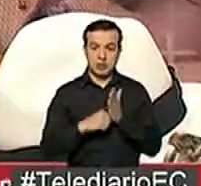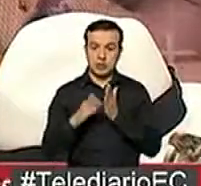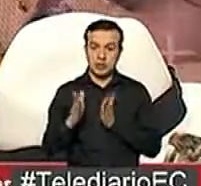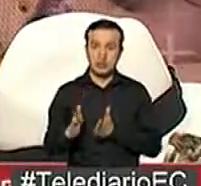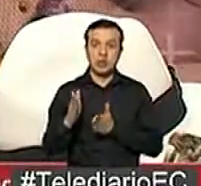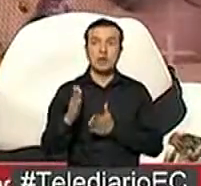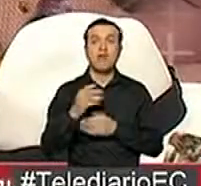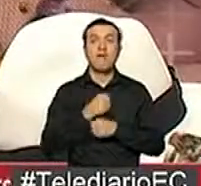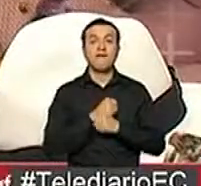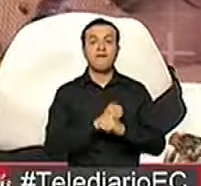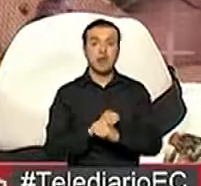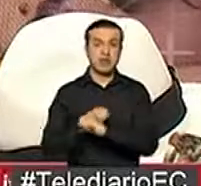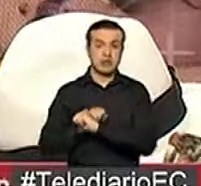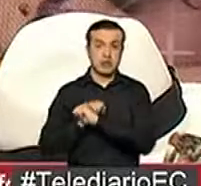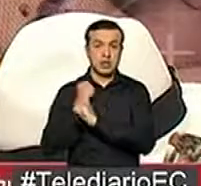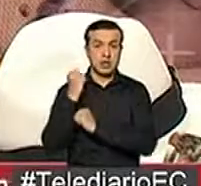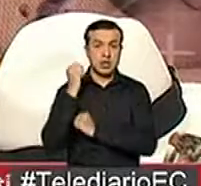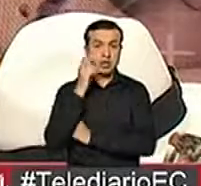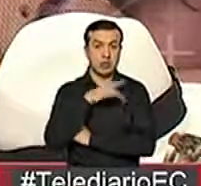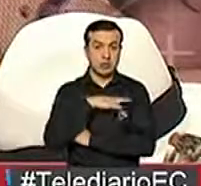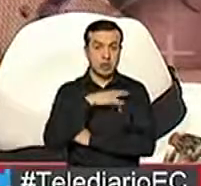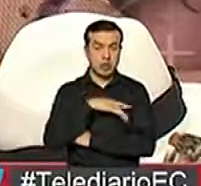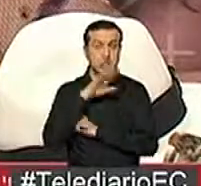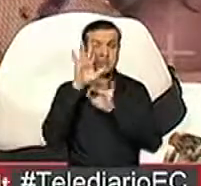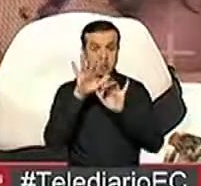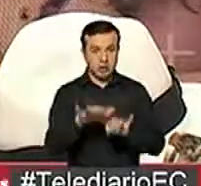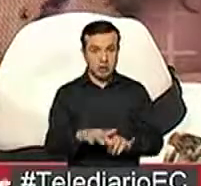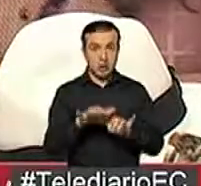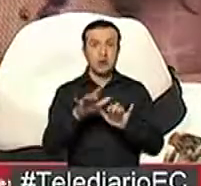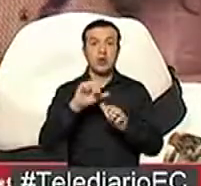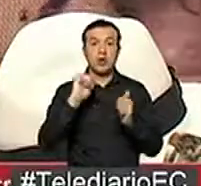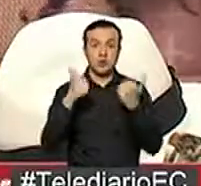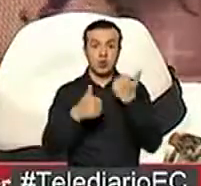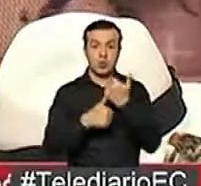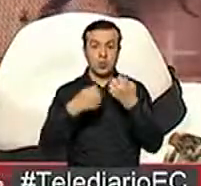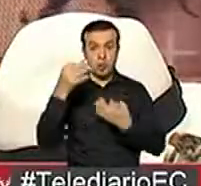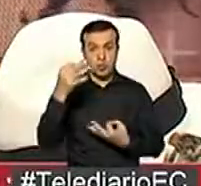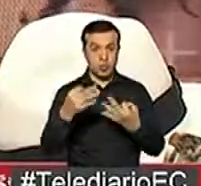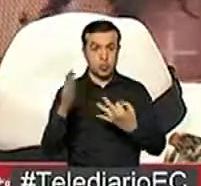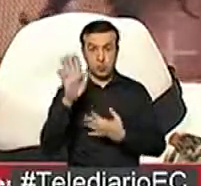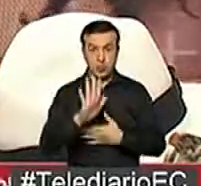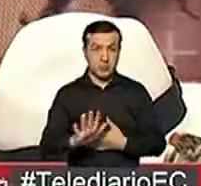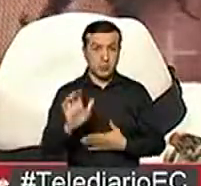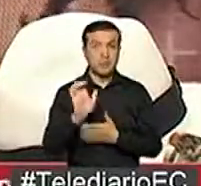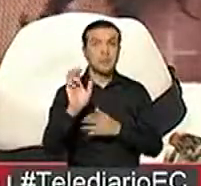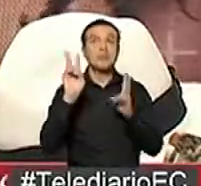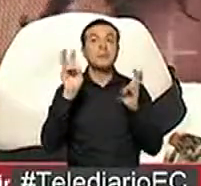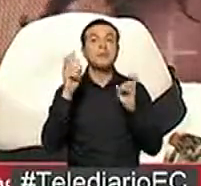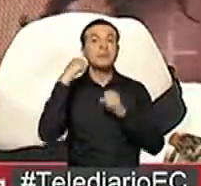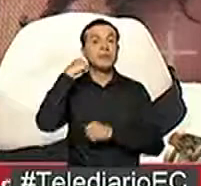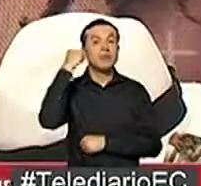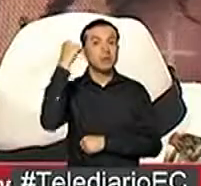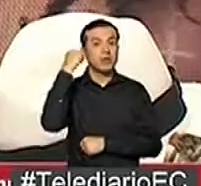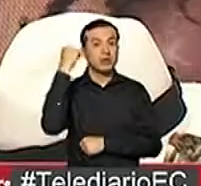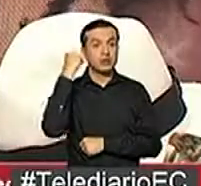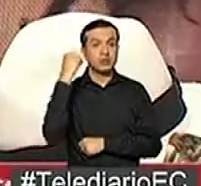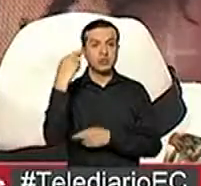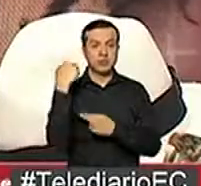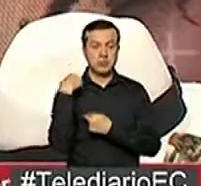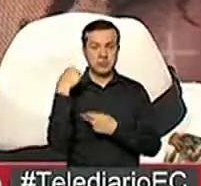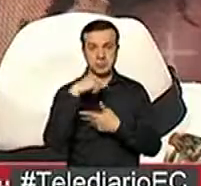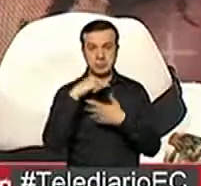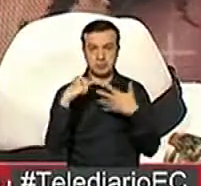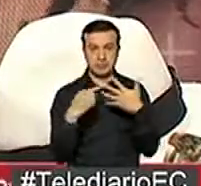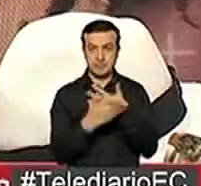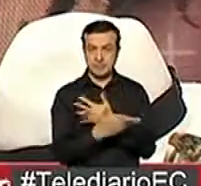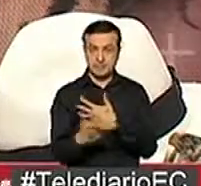de Chile capacitarán a 40 jueces, secretarios y ayudantes judiciales del país en materia de derecho de competencia.